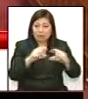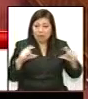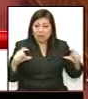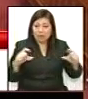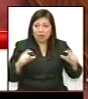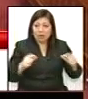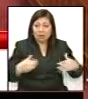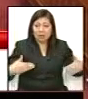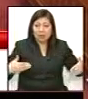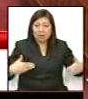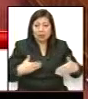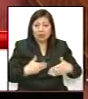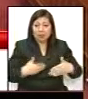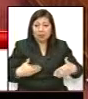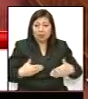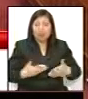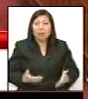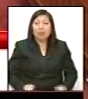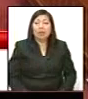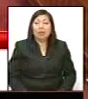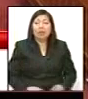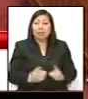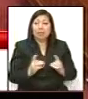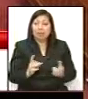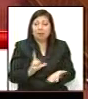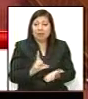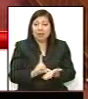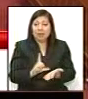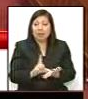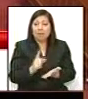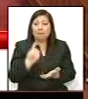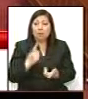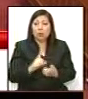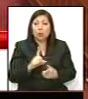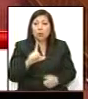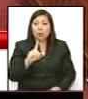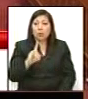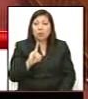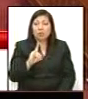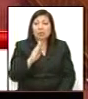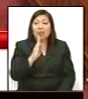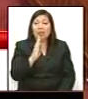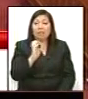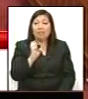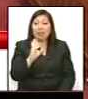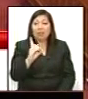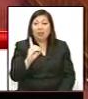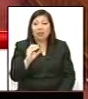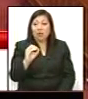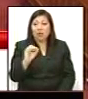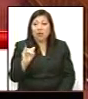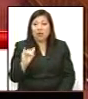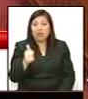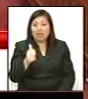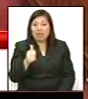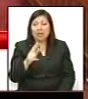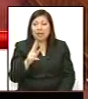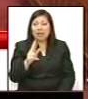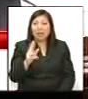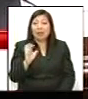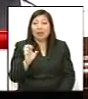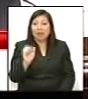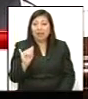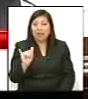la vía Paseo de la República de la provincia y departamento de Lima por la de Luis Bedoya Reyes. De conformidad con la